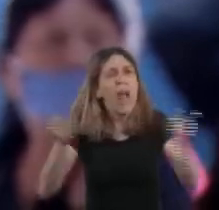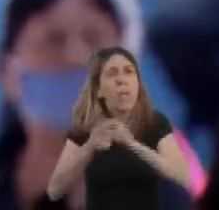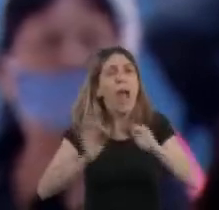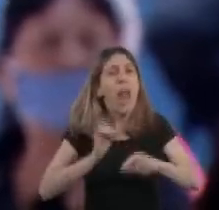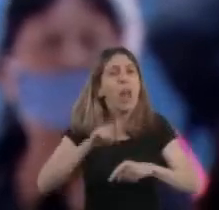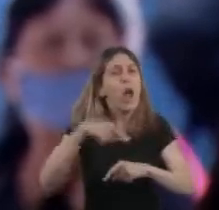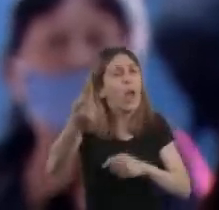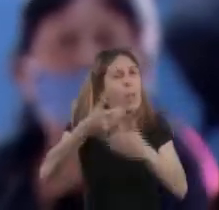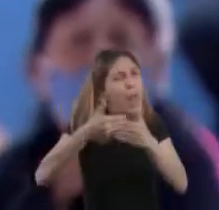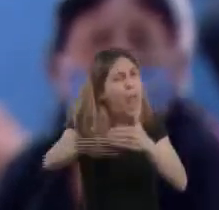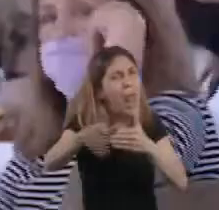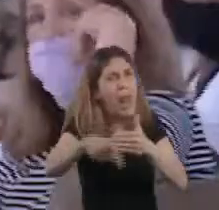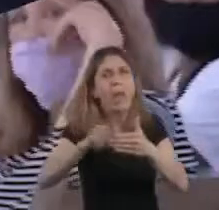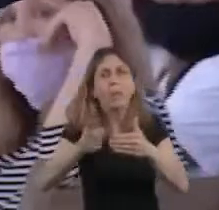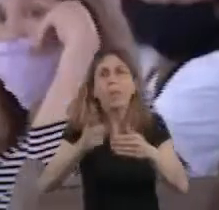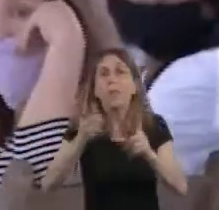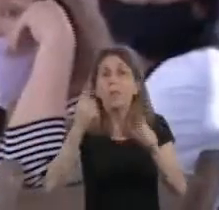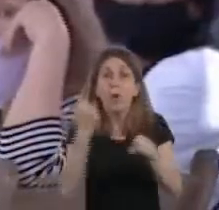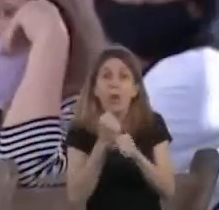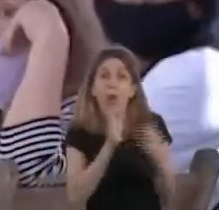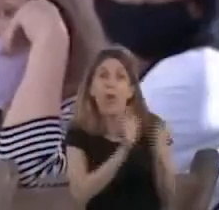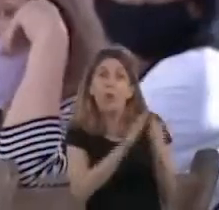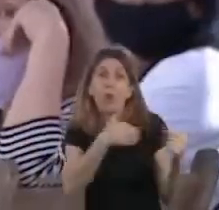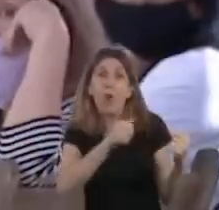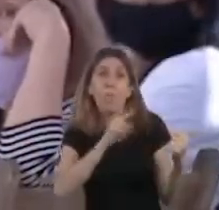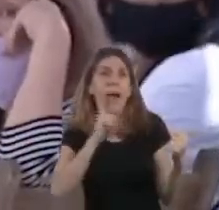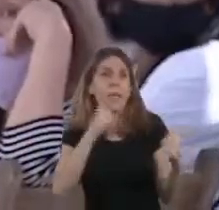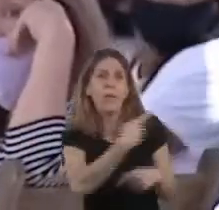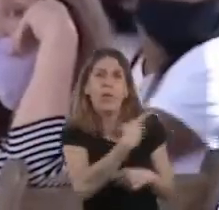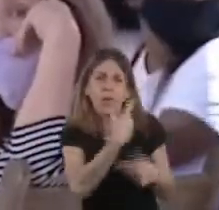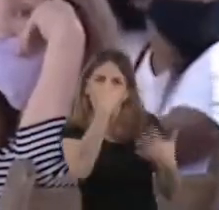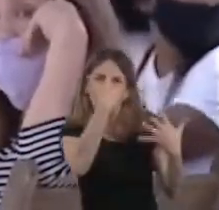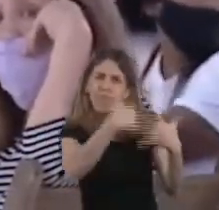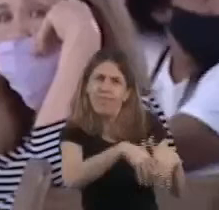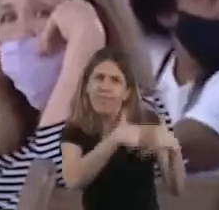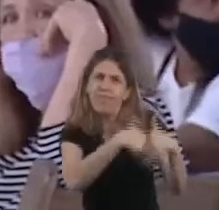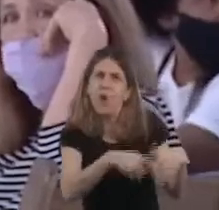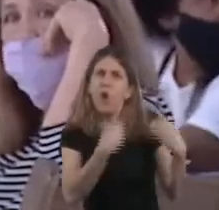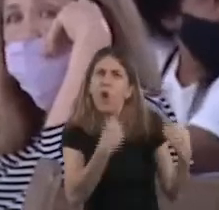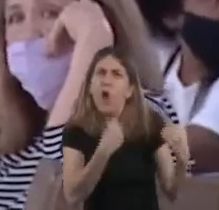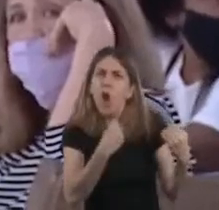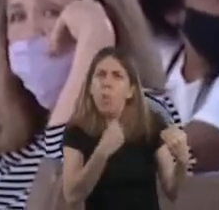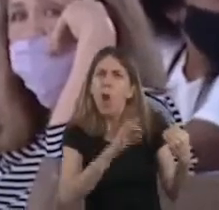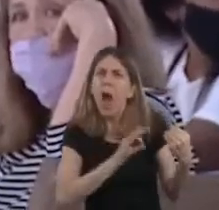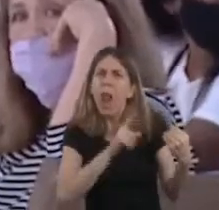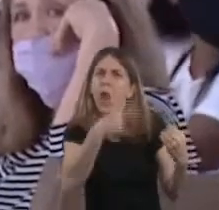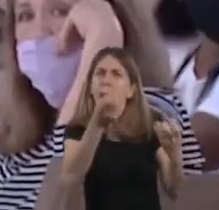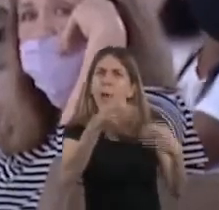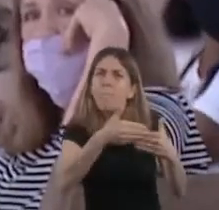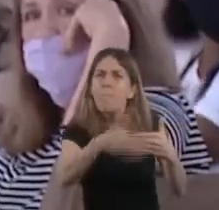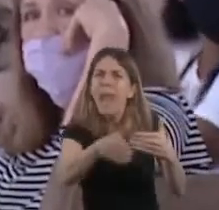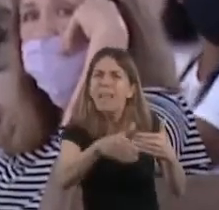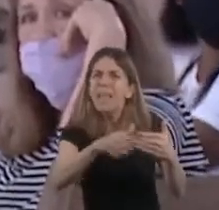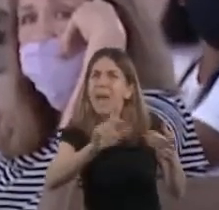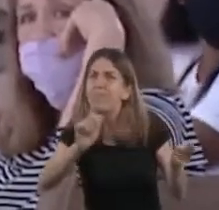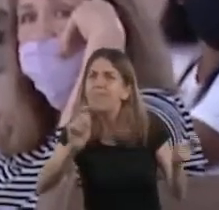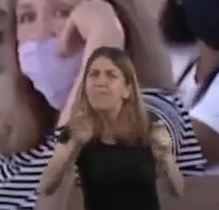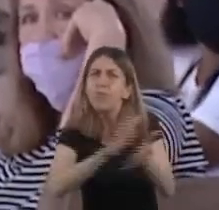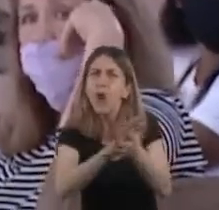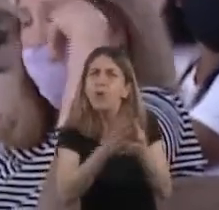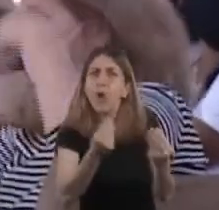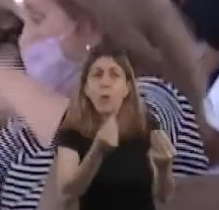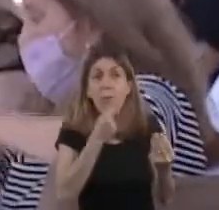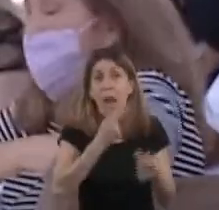del año que viene, y es el trabajo que con Martín venimos pensando cómo encararlo para que todos disfrutemos